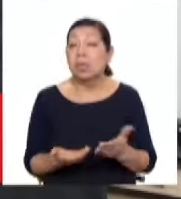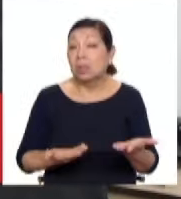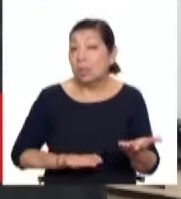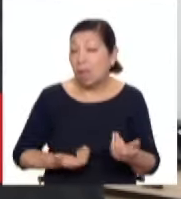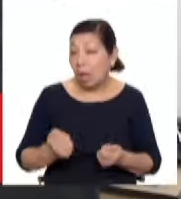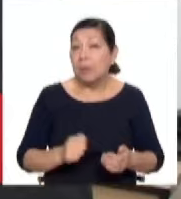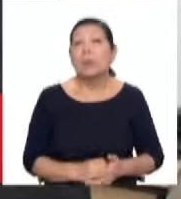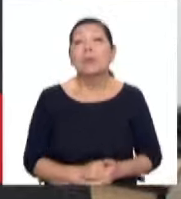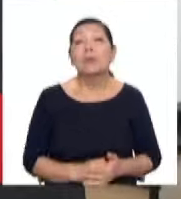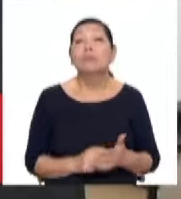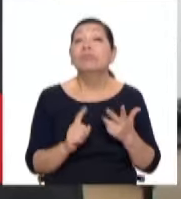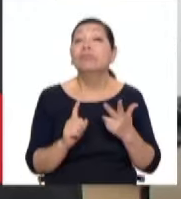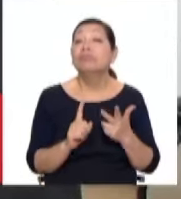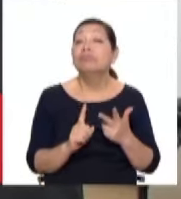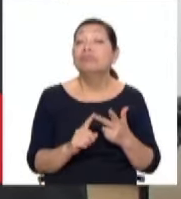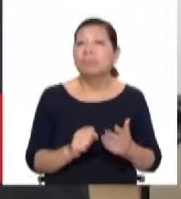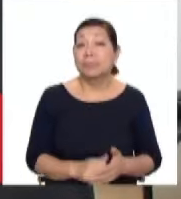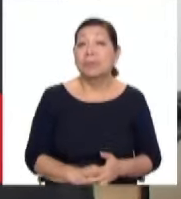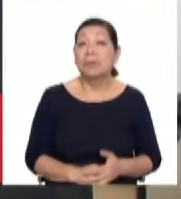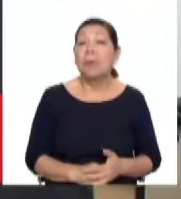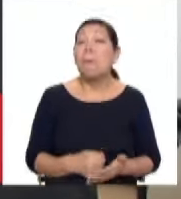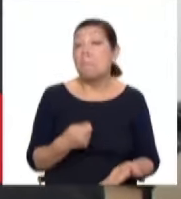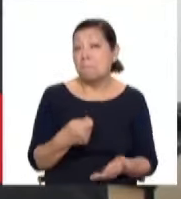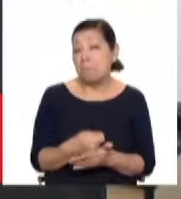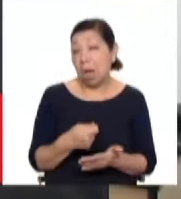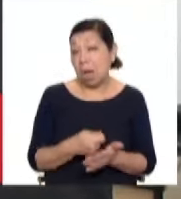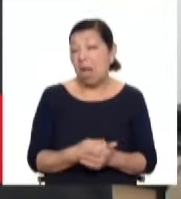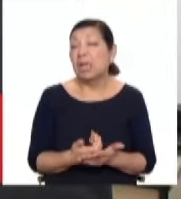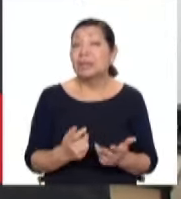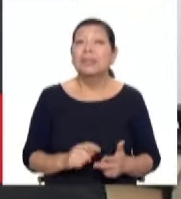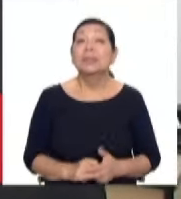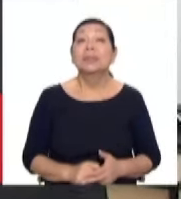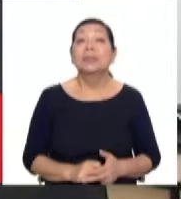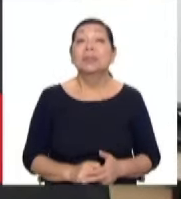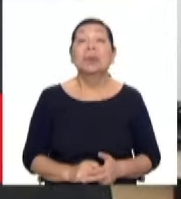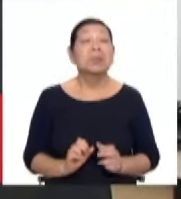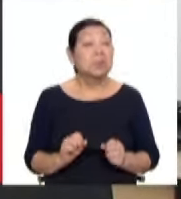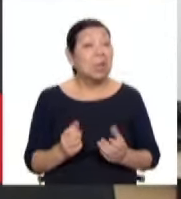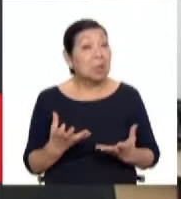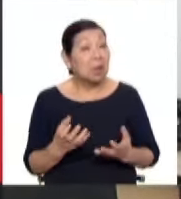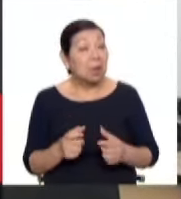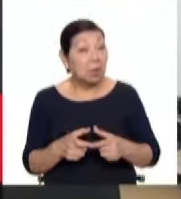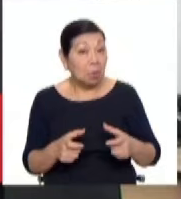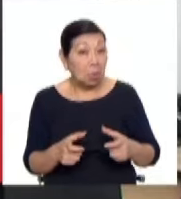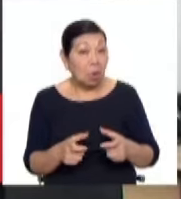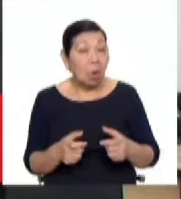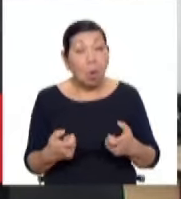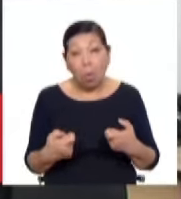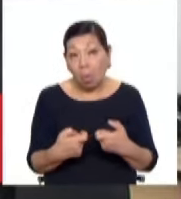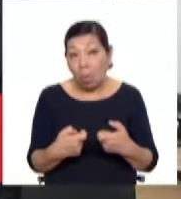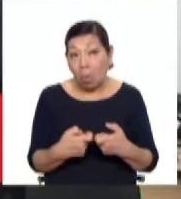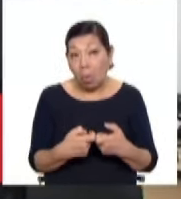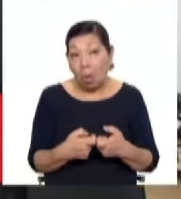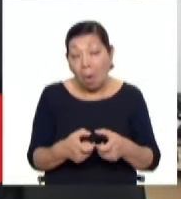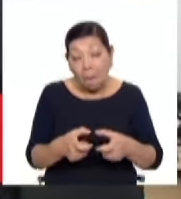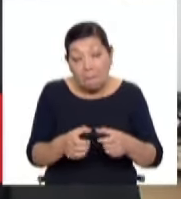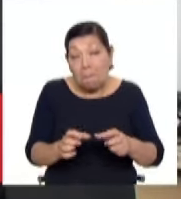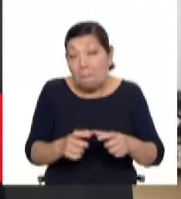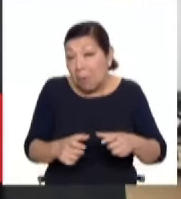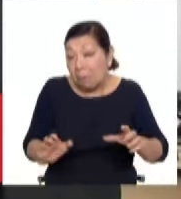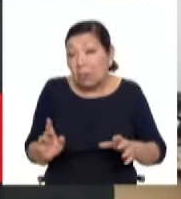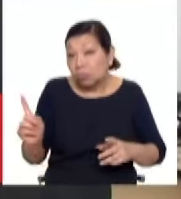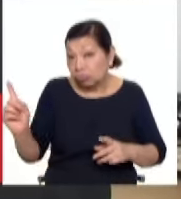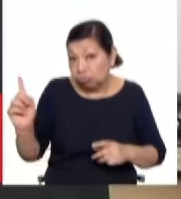de transporte, y luego de eso van a pagar la tasa correspondiente si es que desean una licencia electrónica o una licencia física.